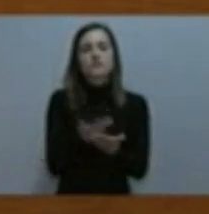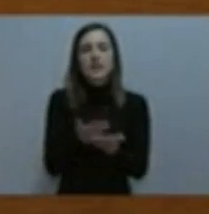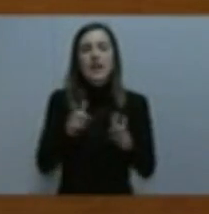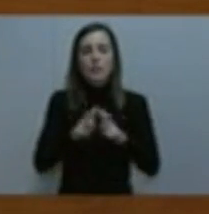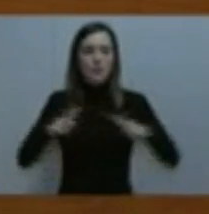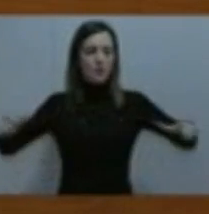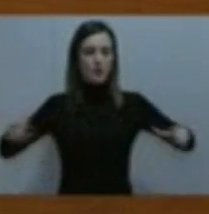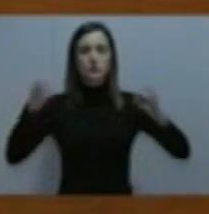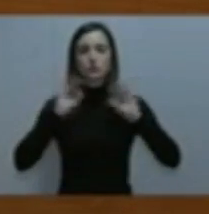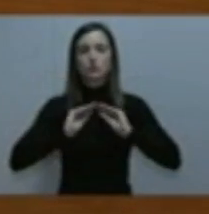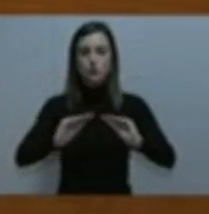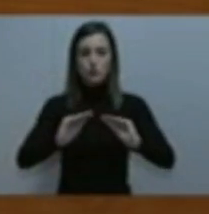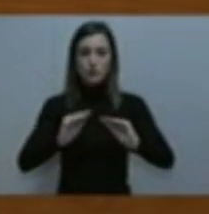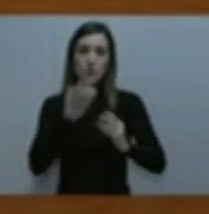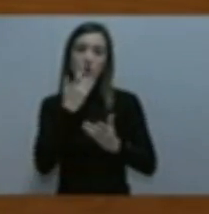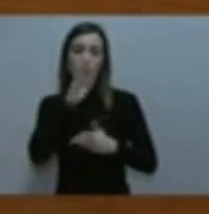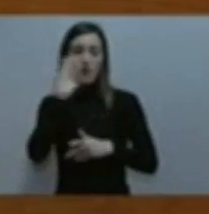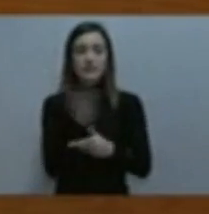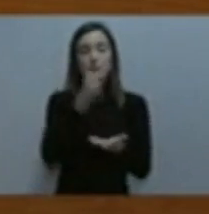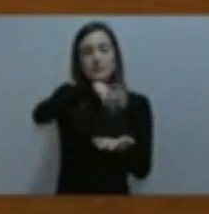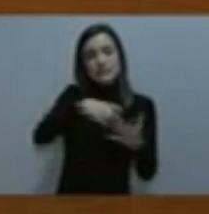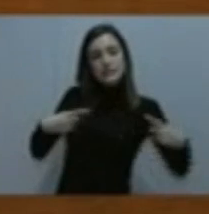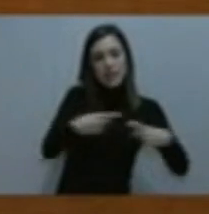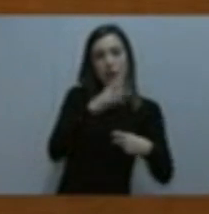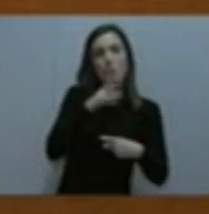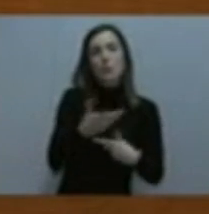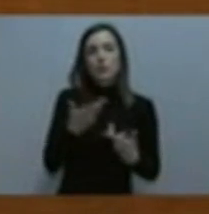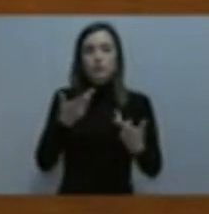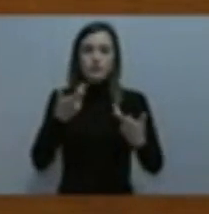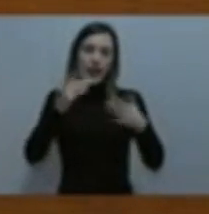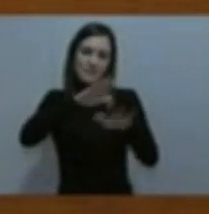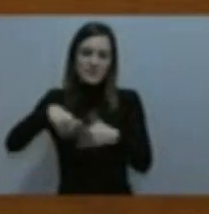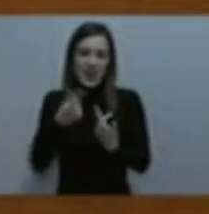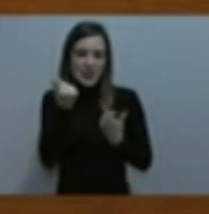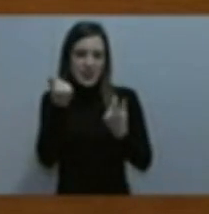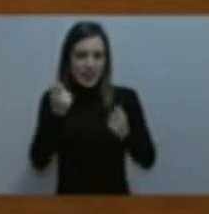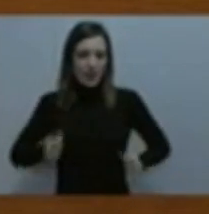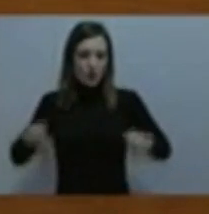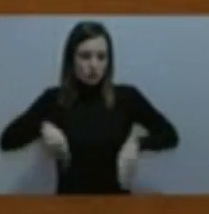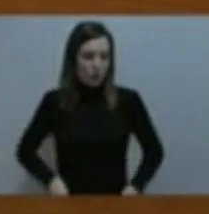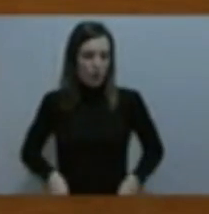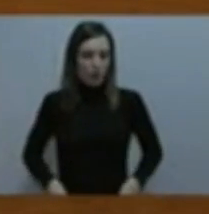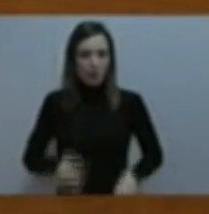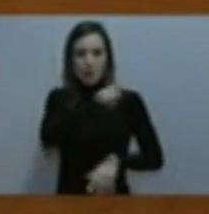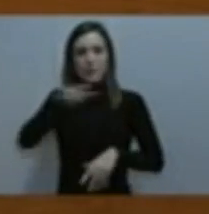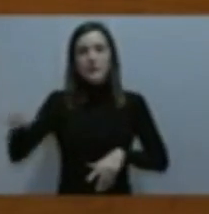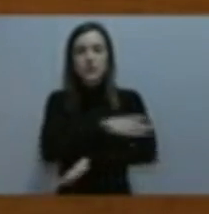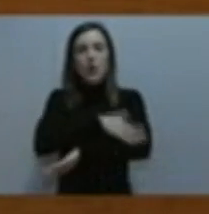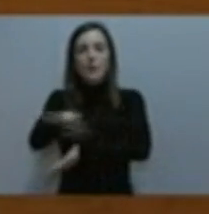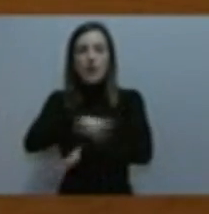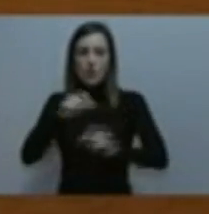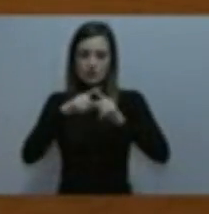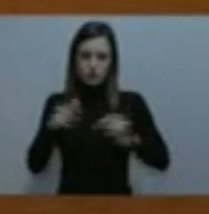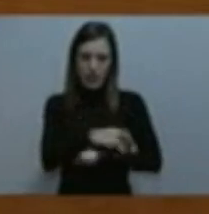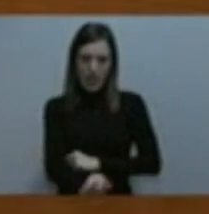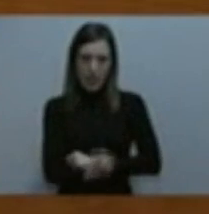la regasificadora, por ejemplo, para que se llenaran los bolsillos de quienes mandaban realmente en Asturias. En